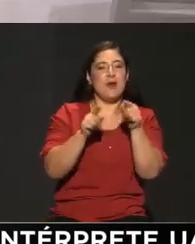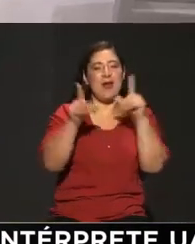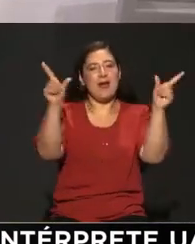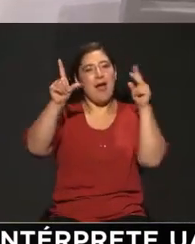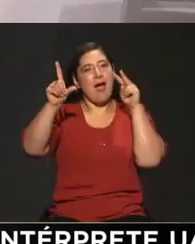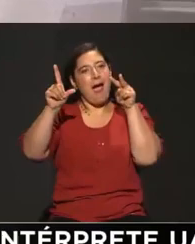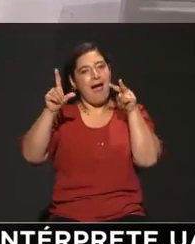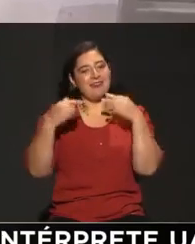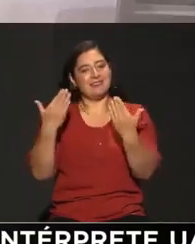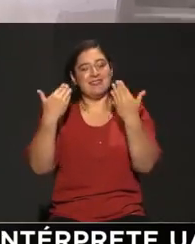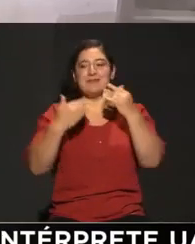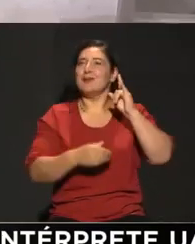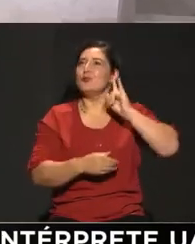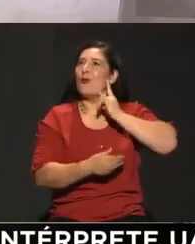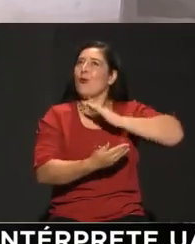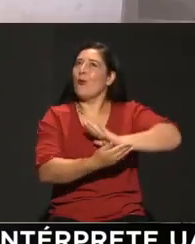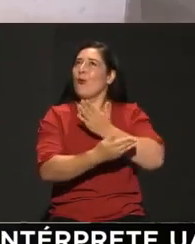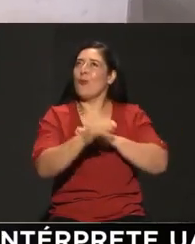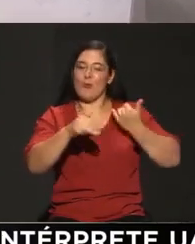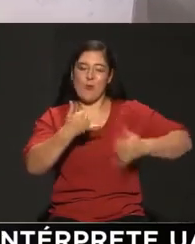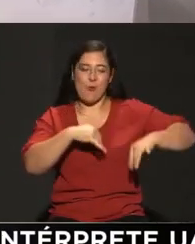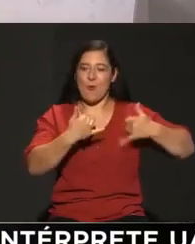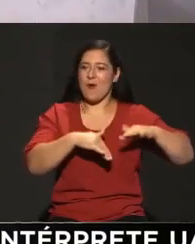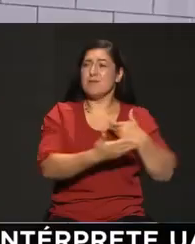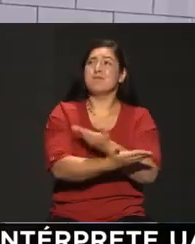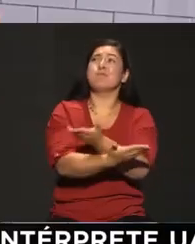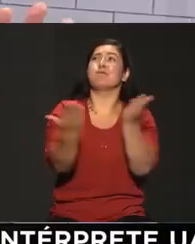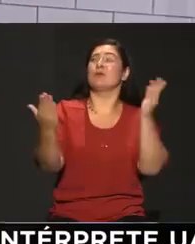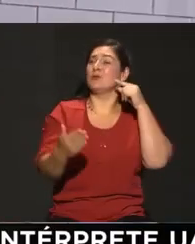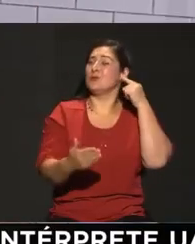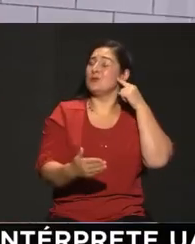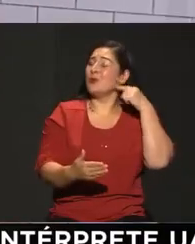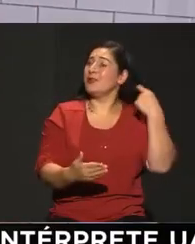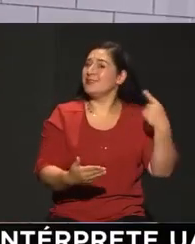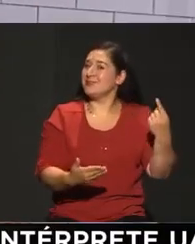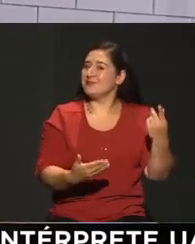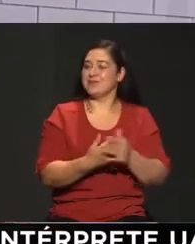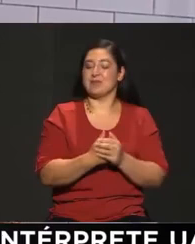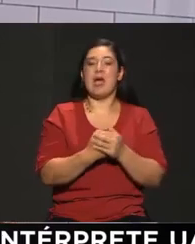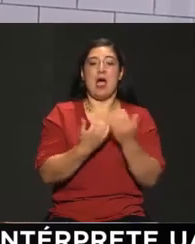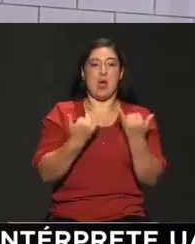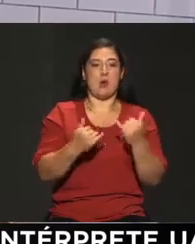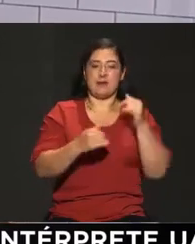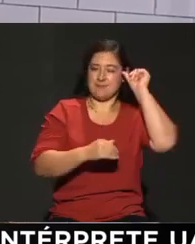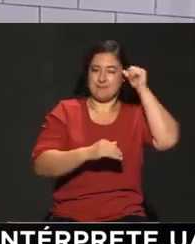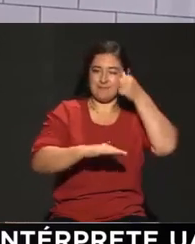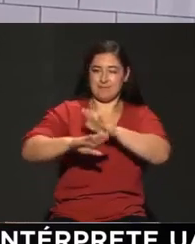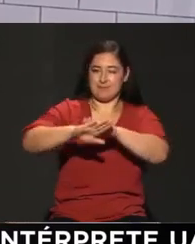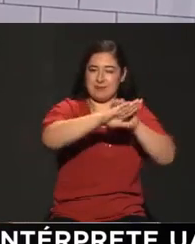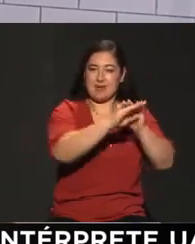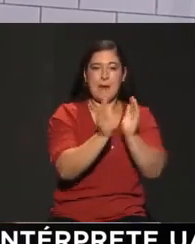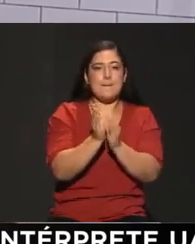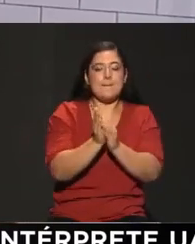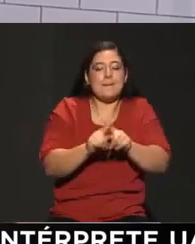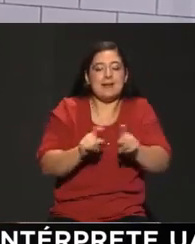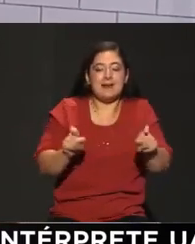cojan más amor a jugar con el sonido, porque el sonido está en todas partes. Vamos a recordar los materiales básicos. Primero, tenemos,